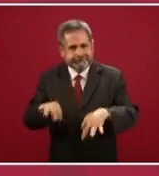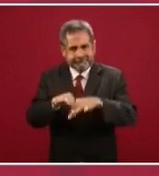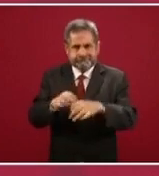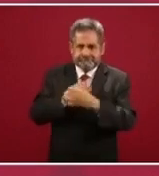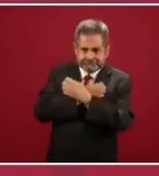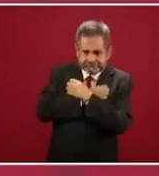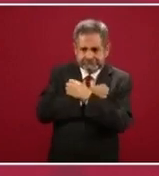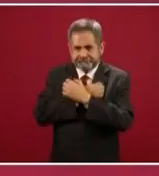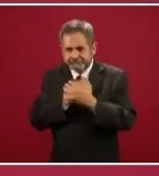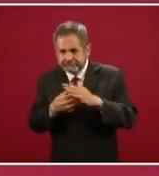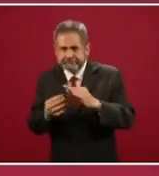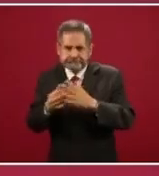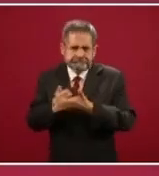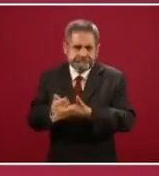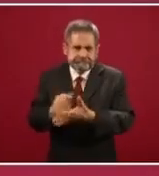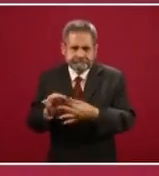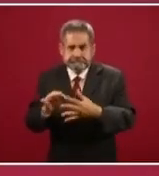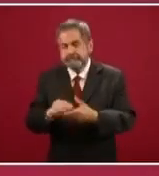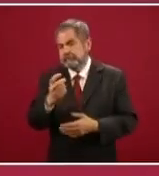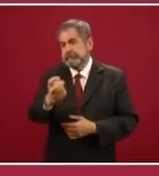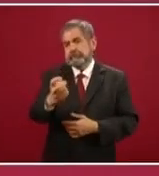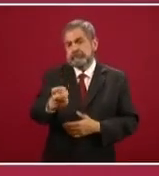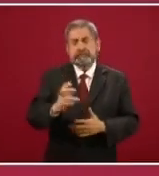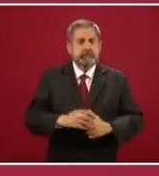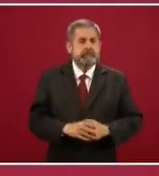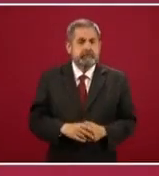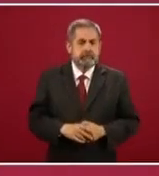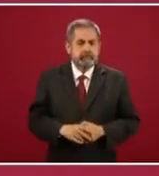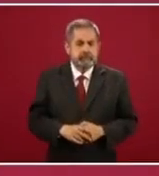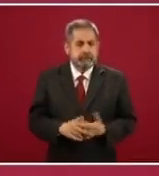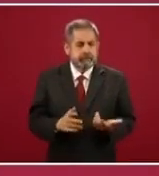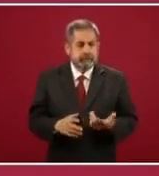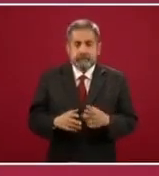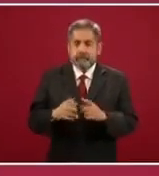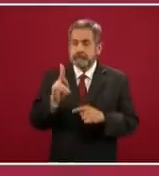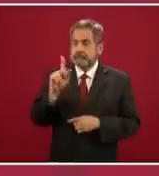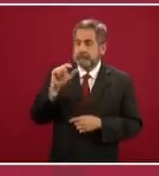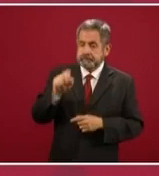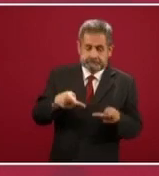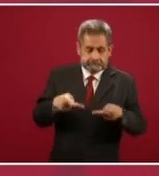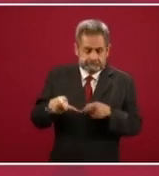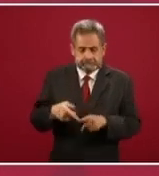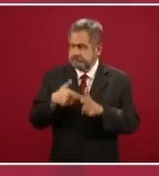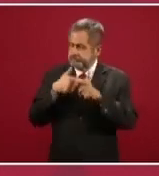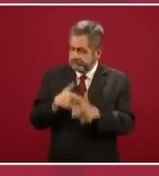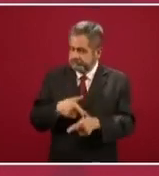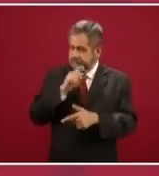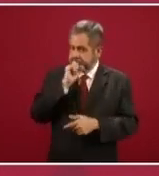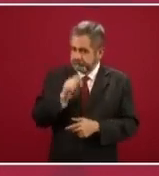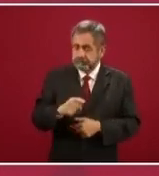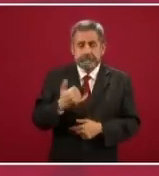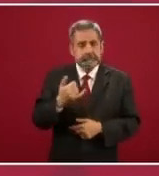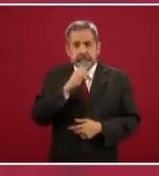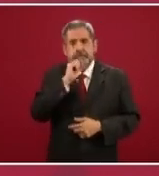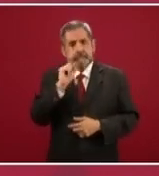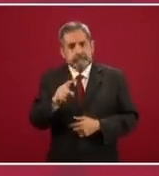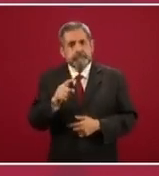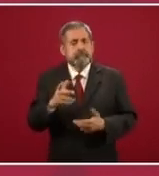fortalecimiento de valores. Entonces, ¿cuál es la estrategia? Seguir en lo mismo y